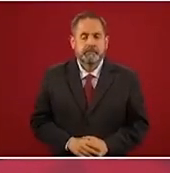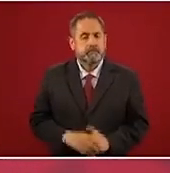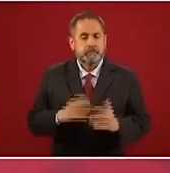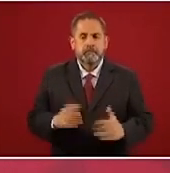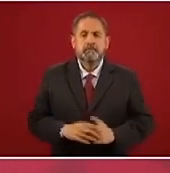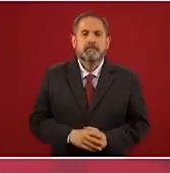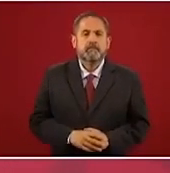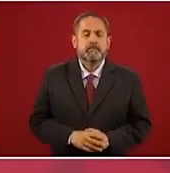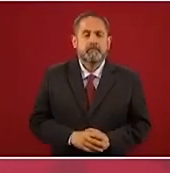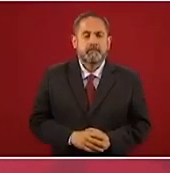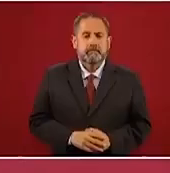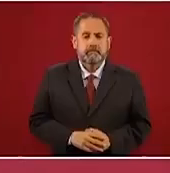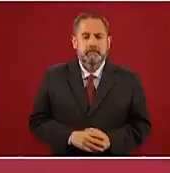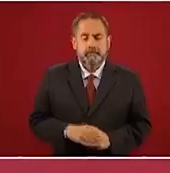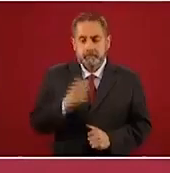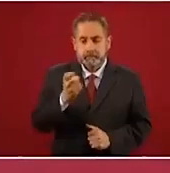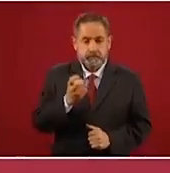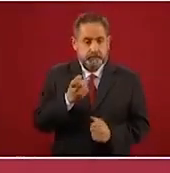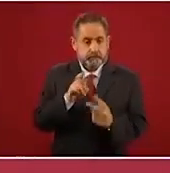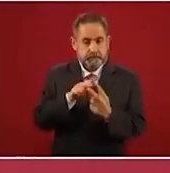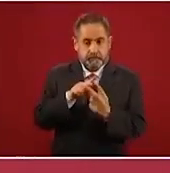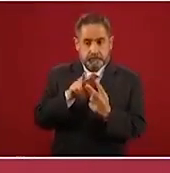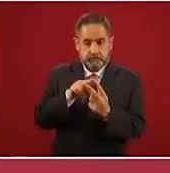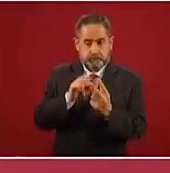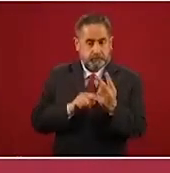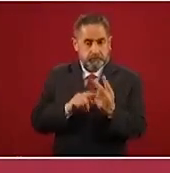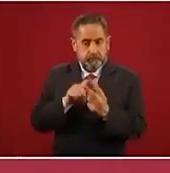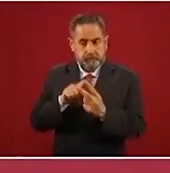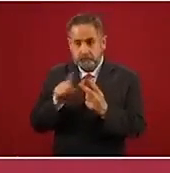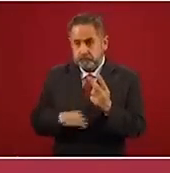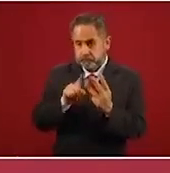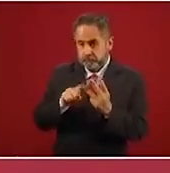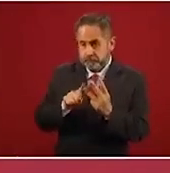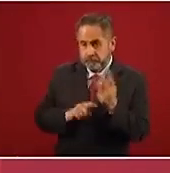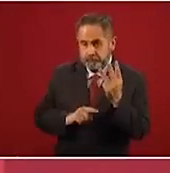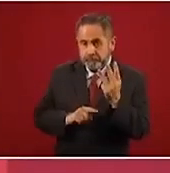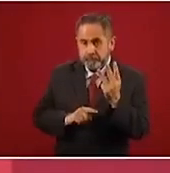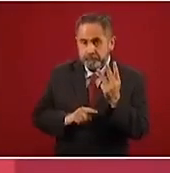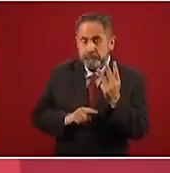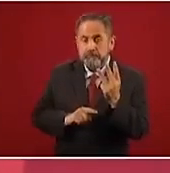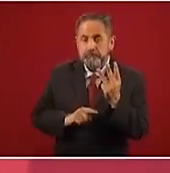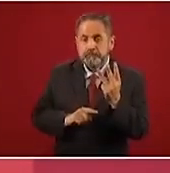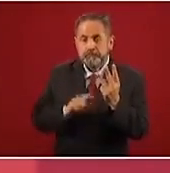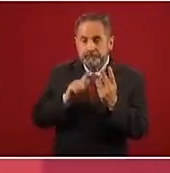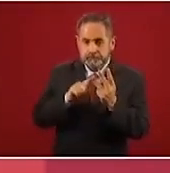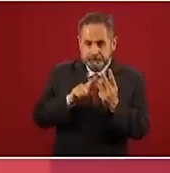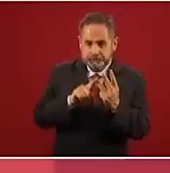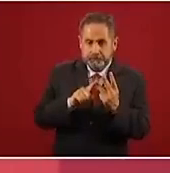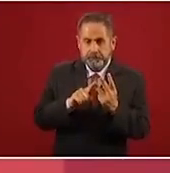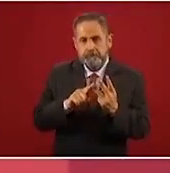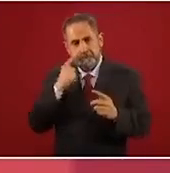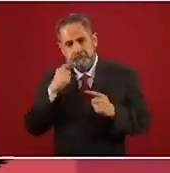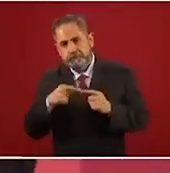Entonces, esos dos temas. Un tercero, hay que esperar el